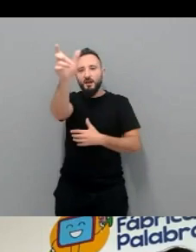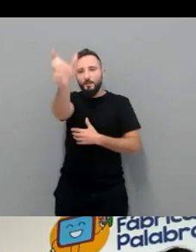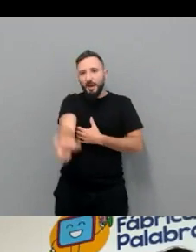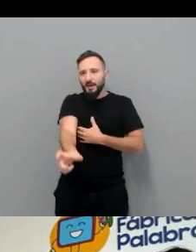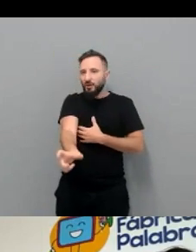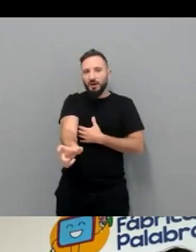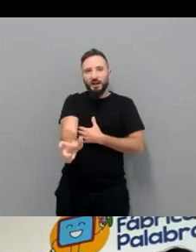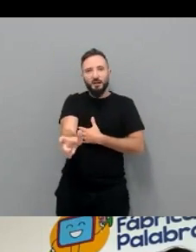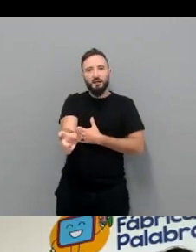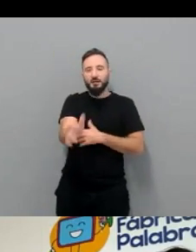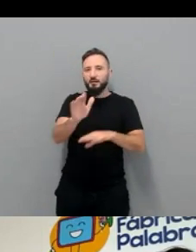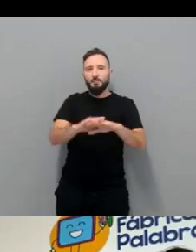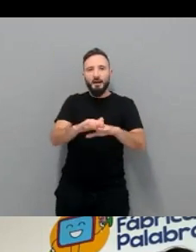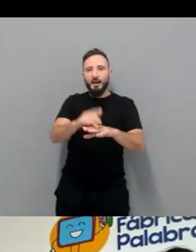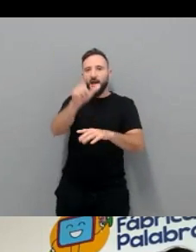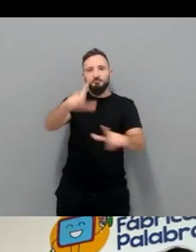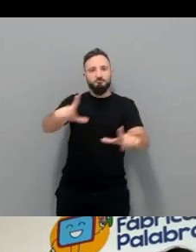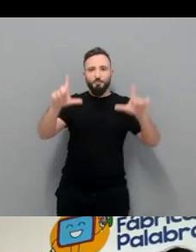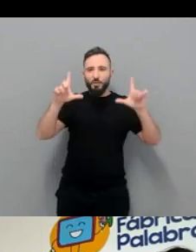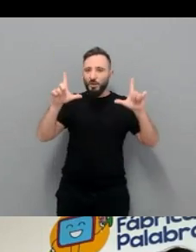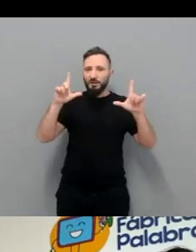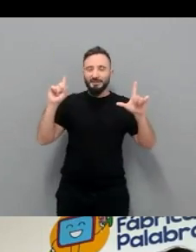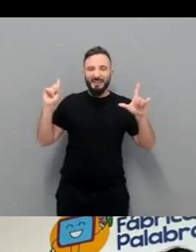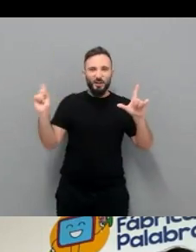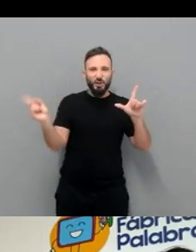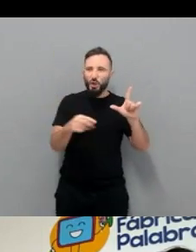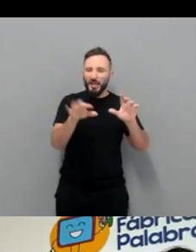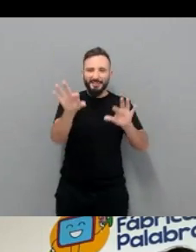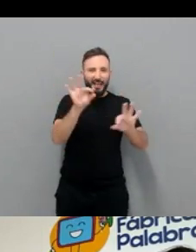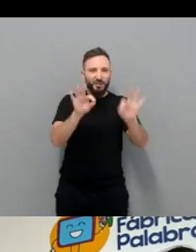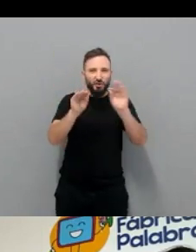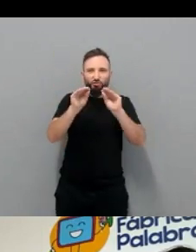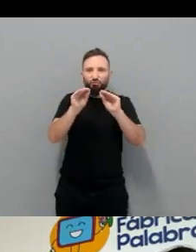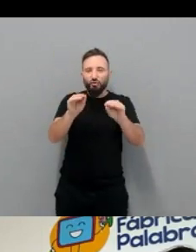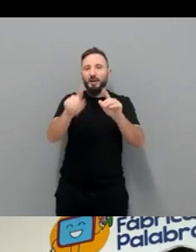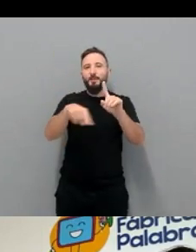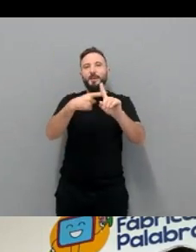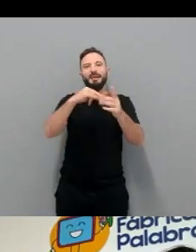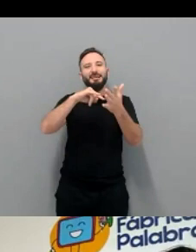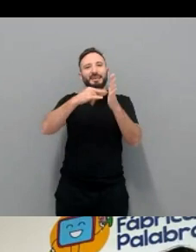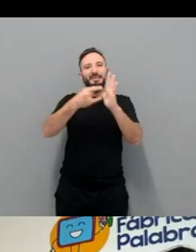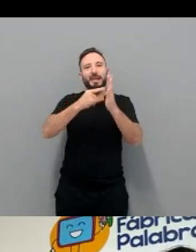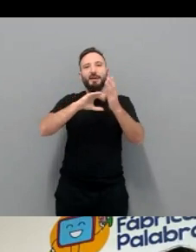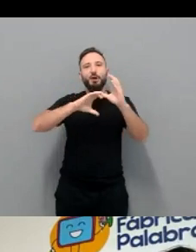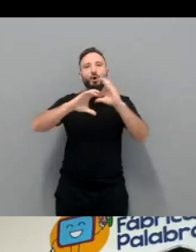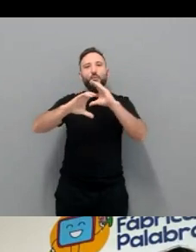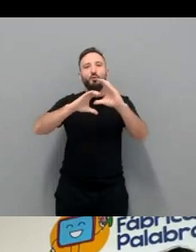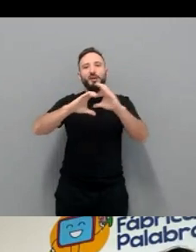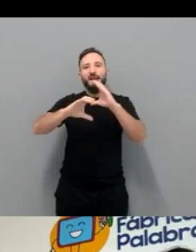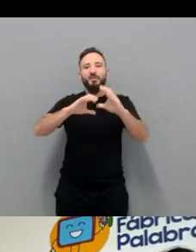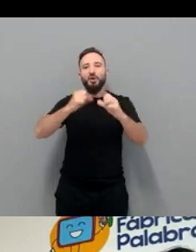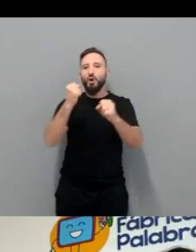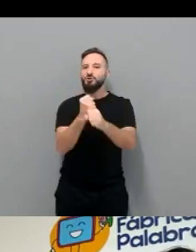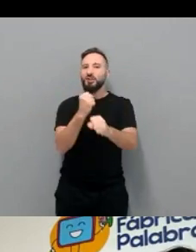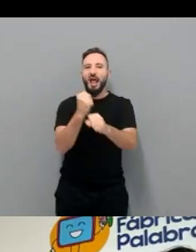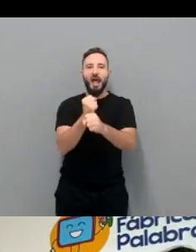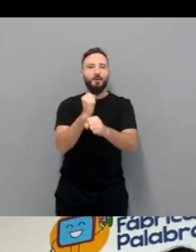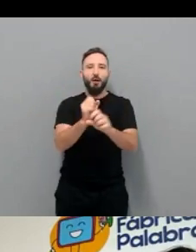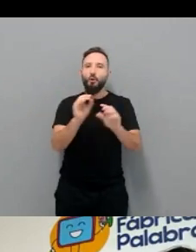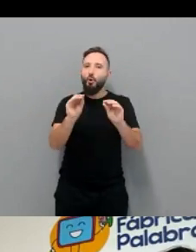que sea la figura central de todo ello y que todo el sistema de comunicación tenga una función, repetir las